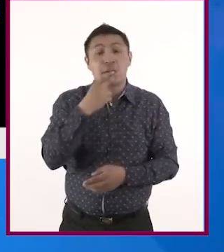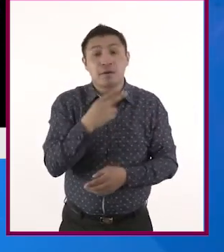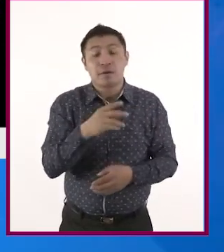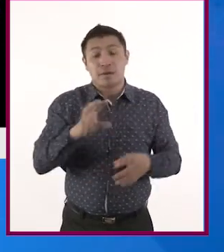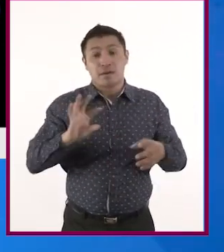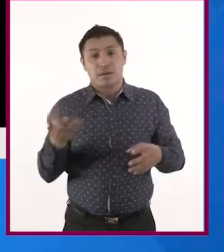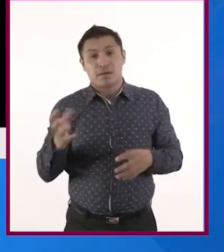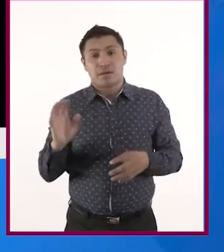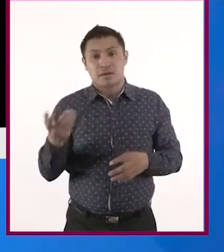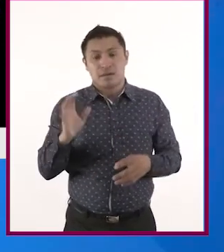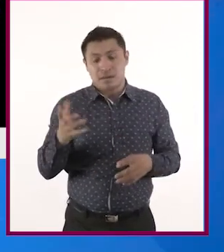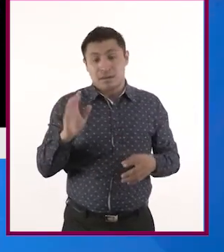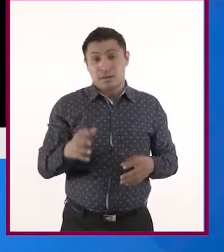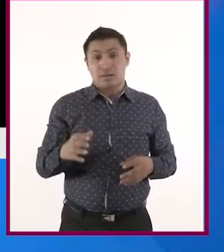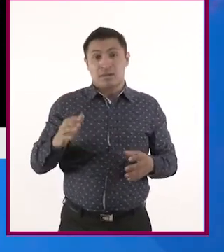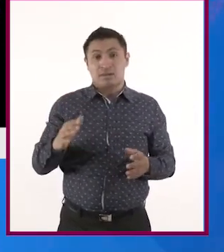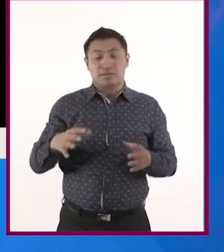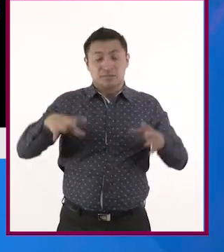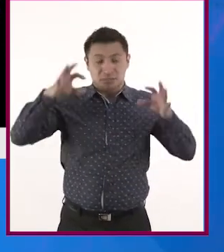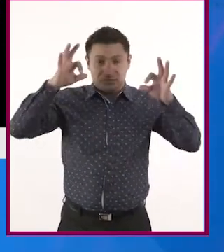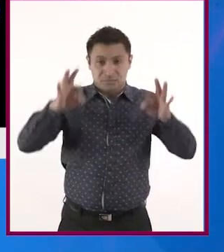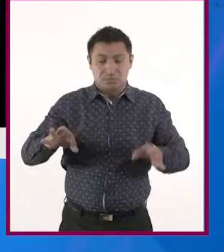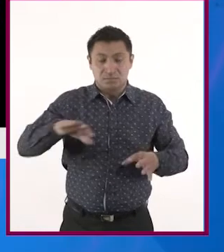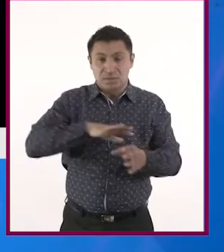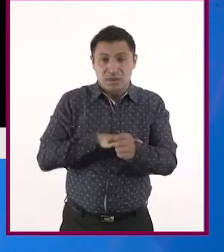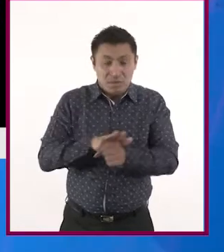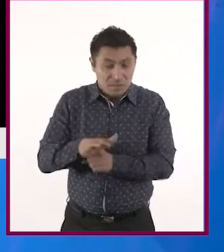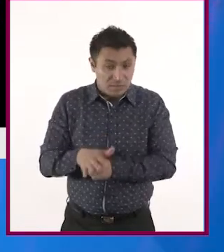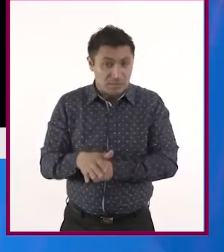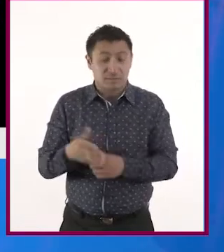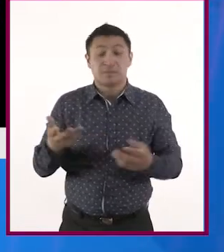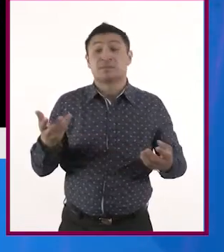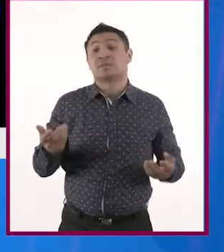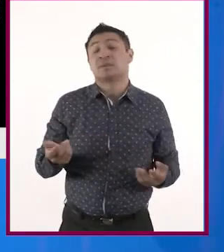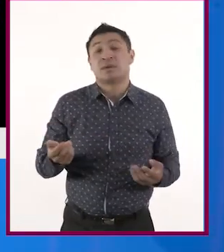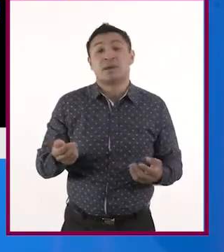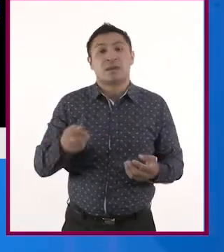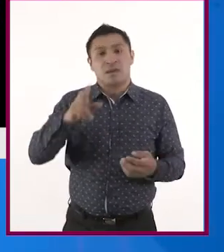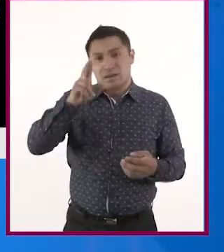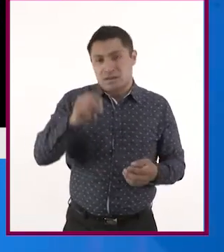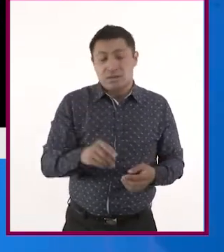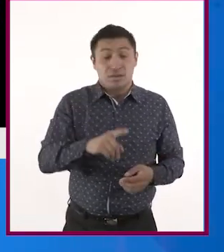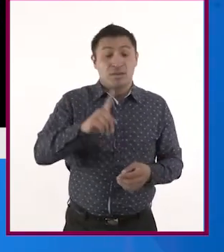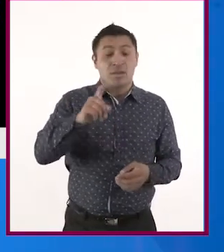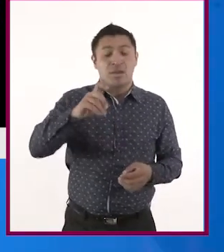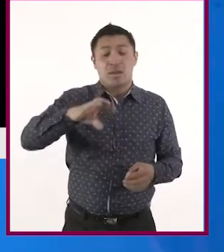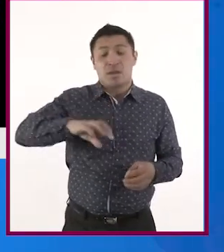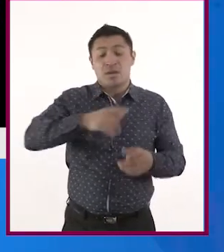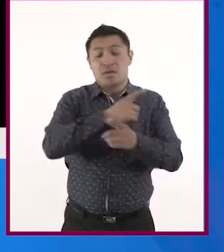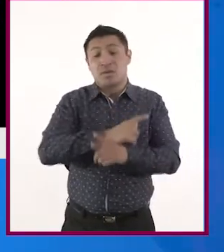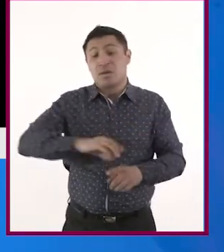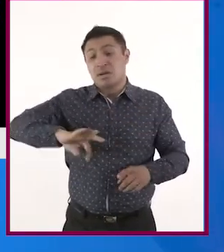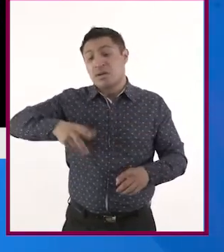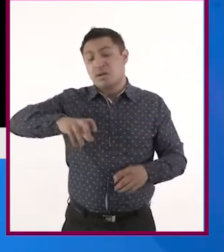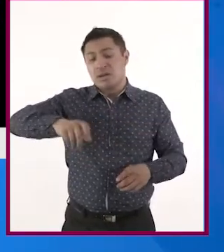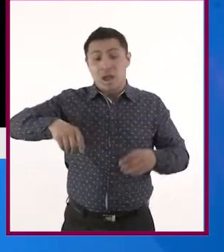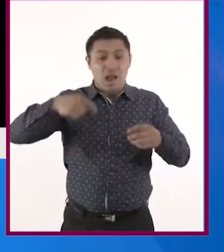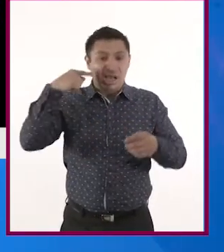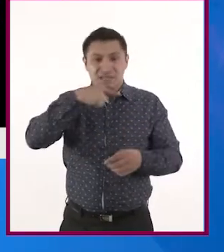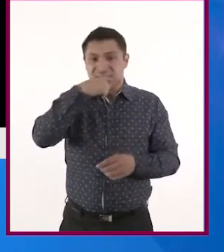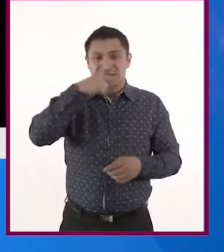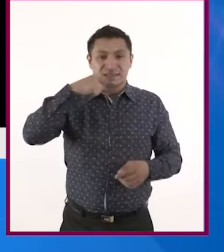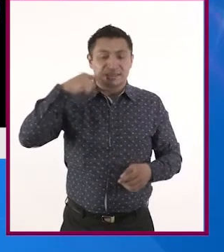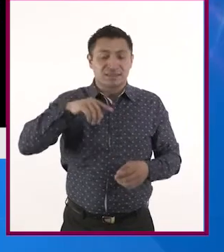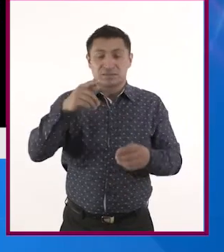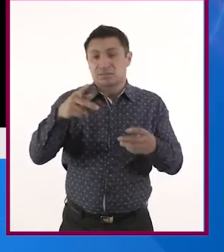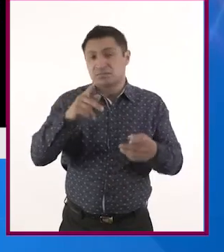lavadoras, cargas de lavadora completa o de lavado completo, no dejar el agua abierta cuando no lavamos los dientes o lavamos los